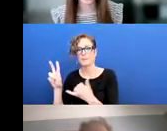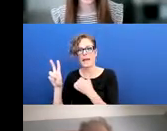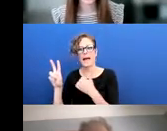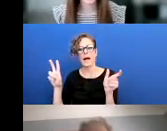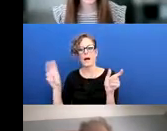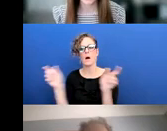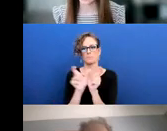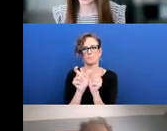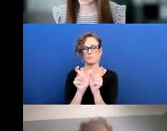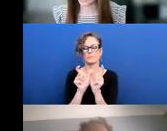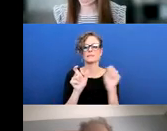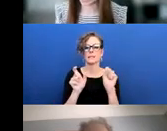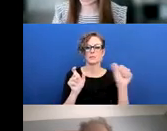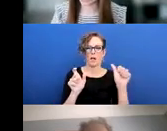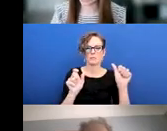sexual.